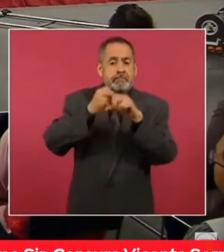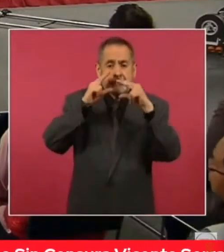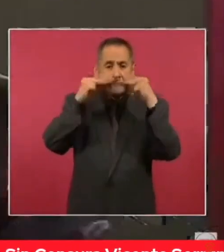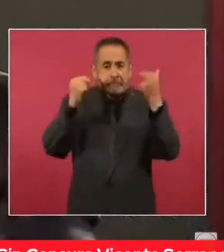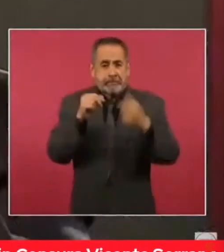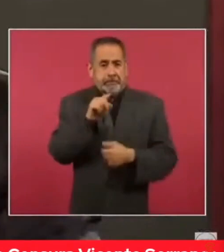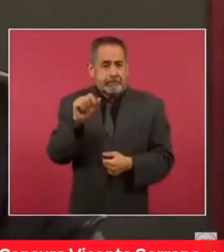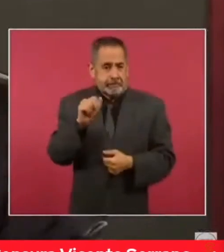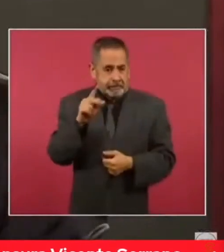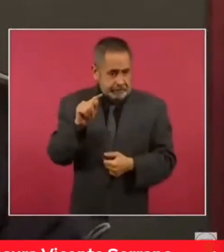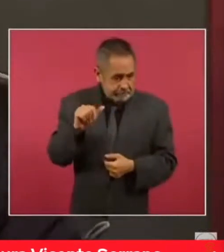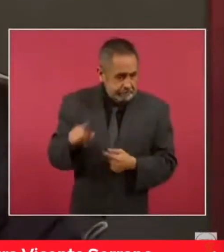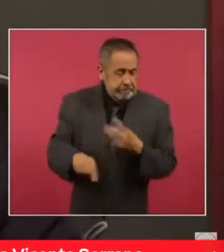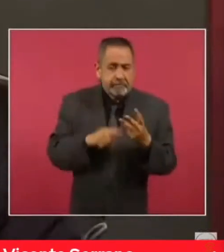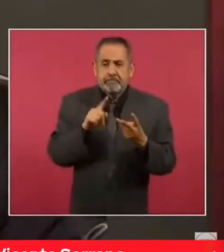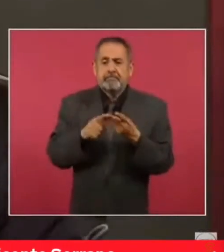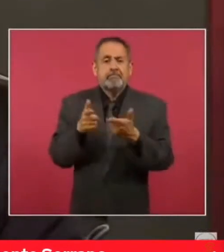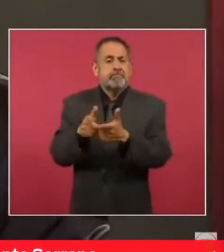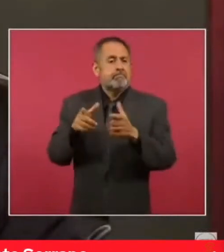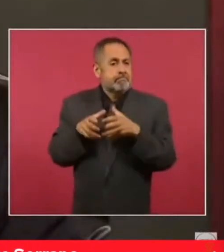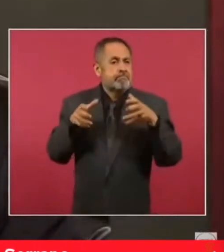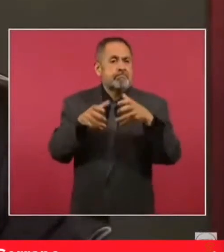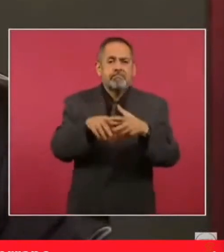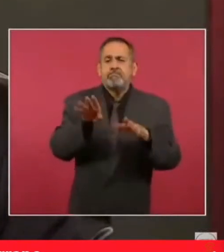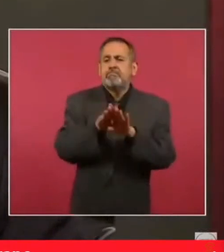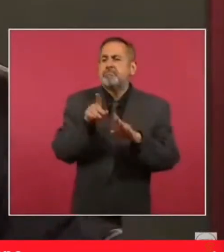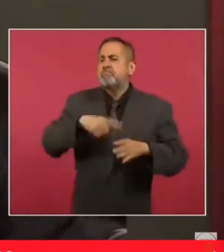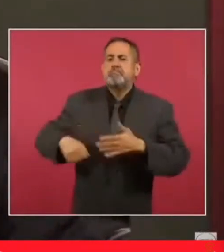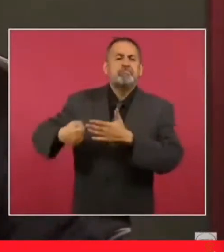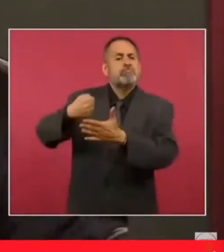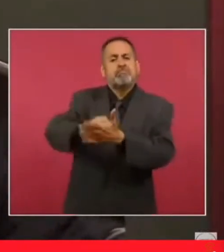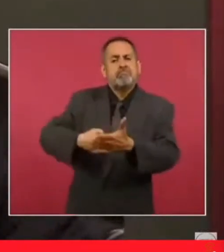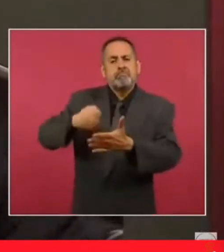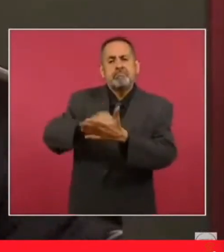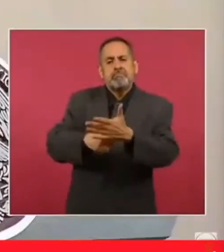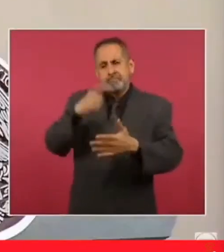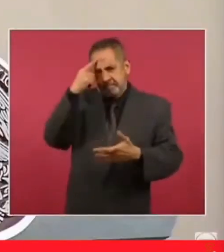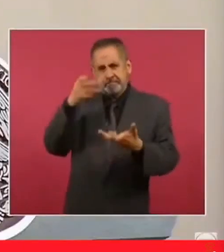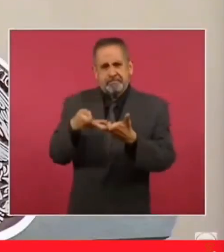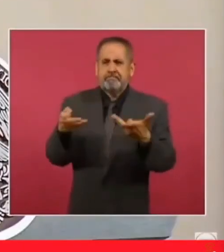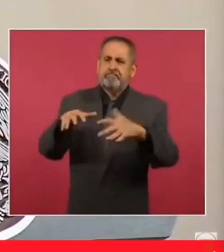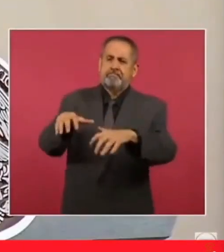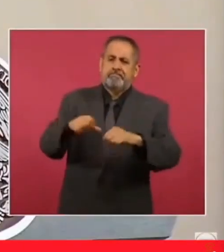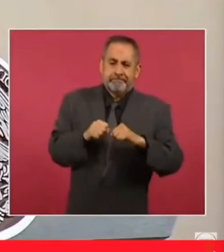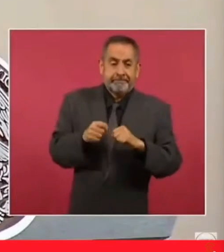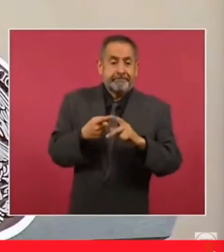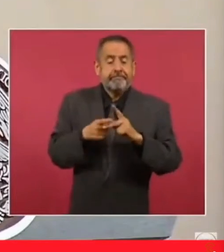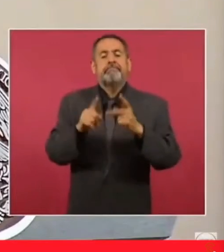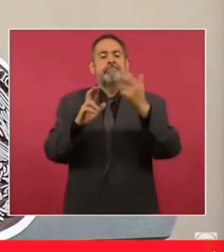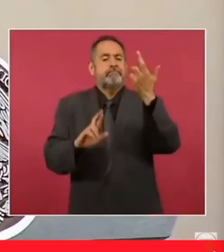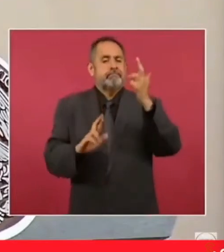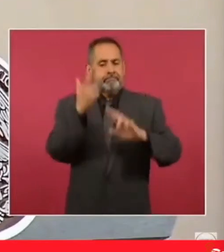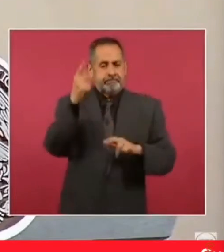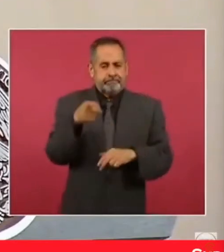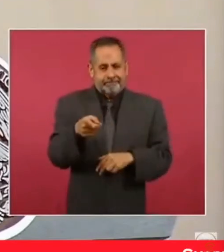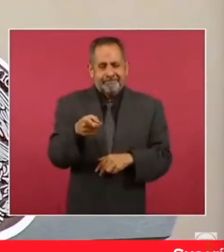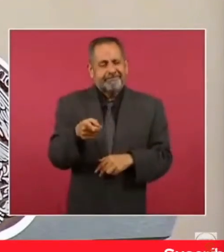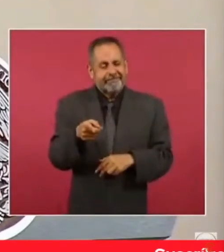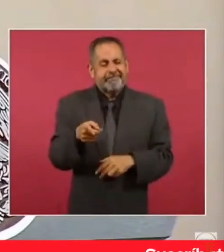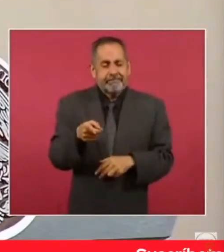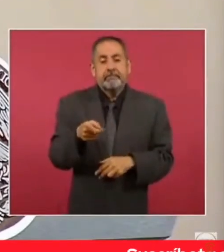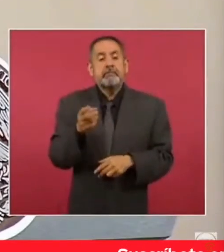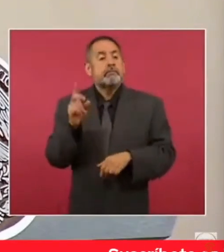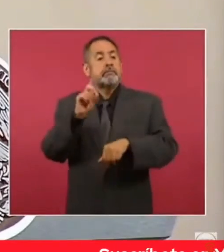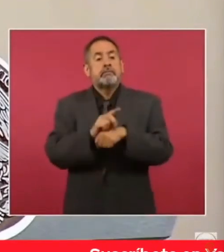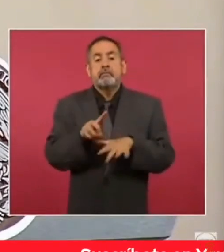zapatismo como esta gran lucha agraria que impulsó y acompañó a la Revolución Mexicana. El 19 de